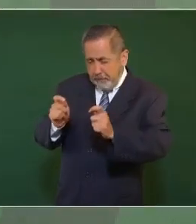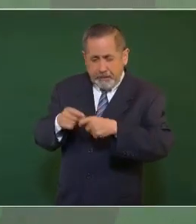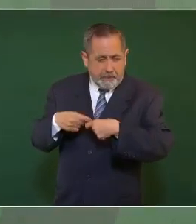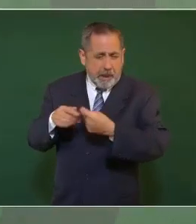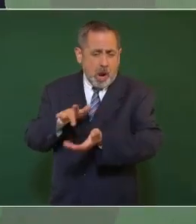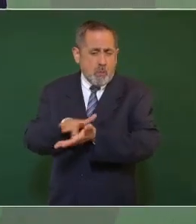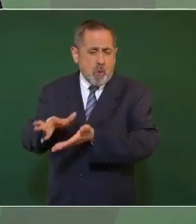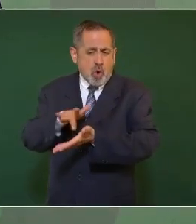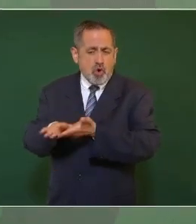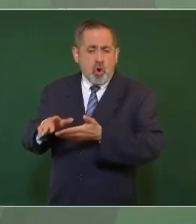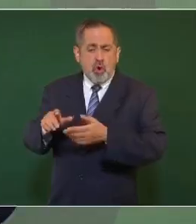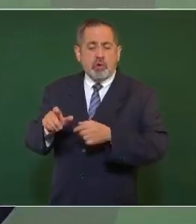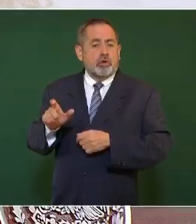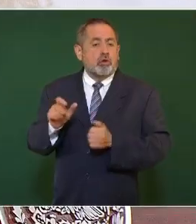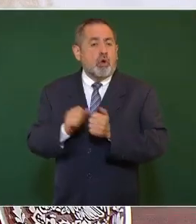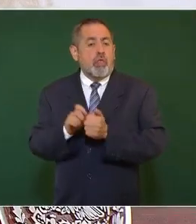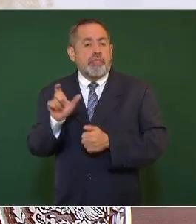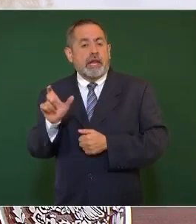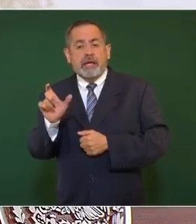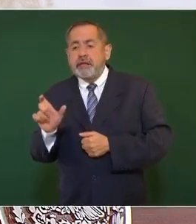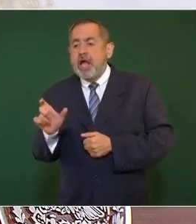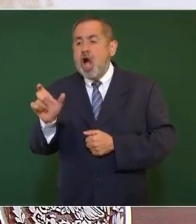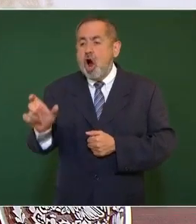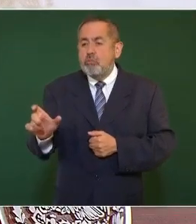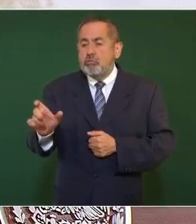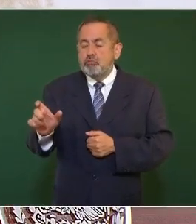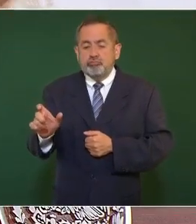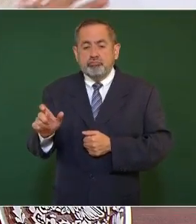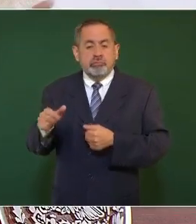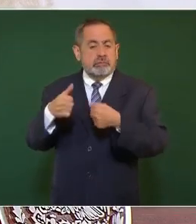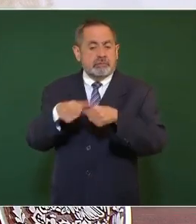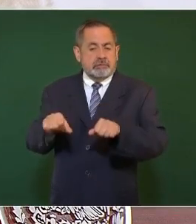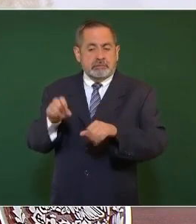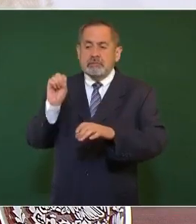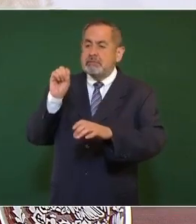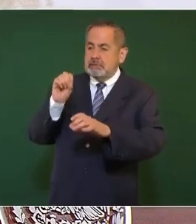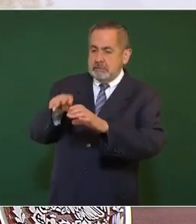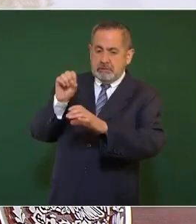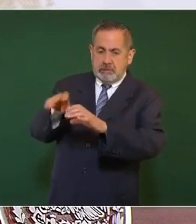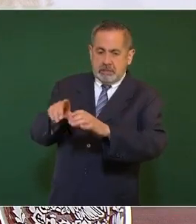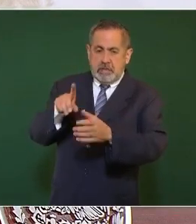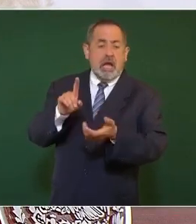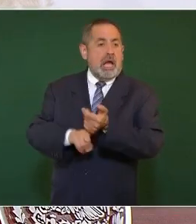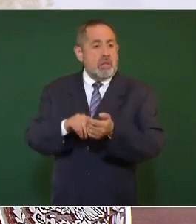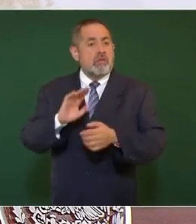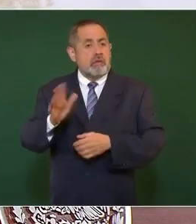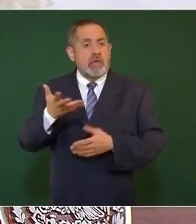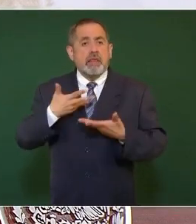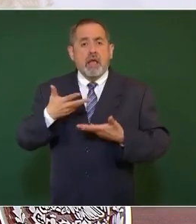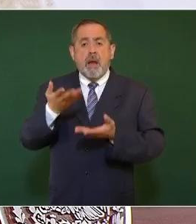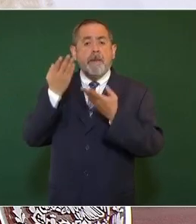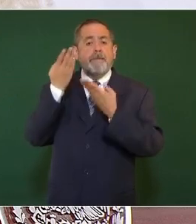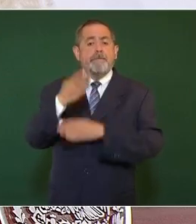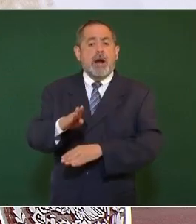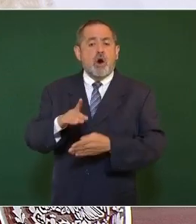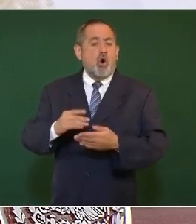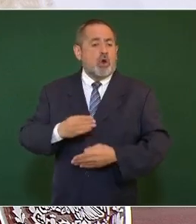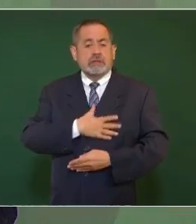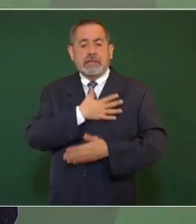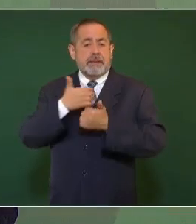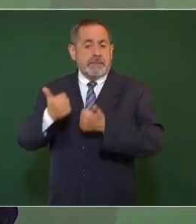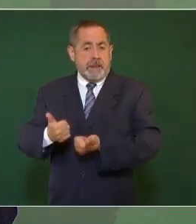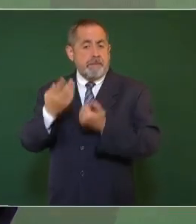Y es una tarjeta, porque ya tenemos todas las sucursales del Banco del